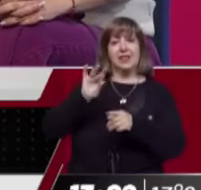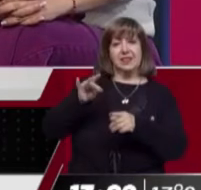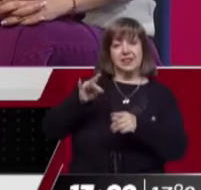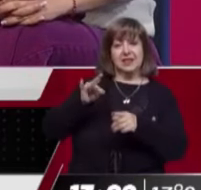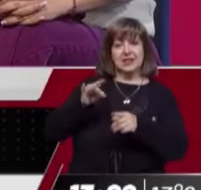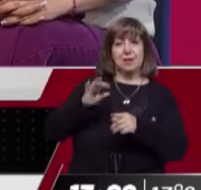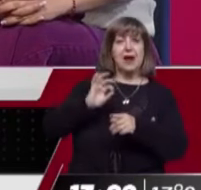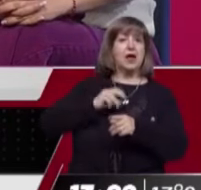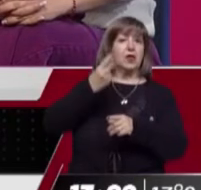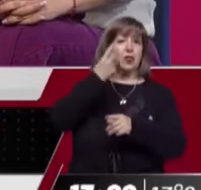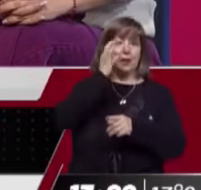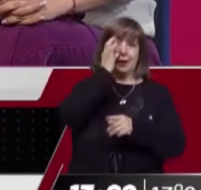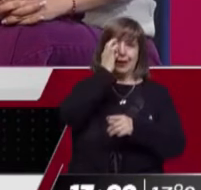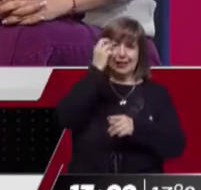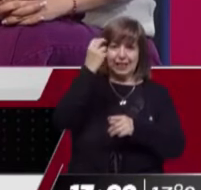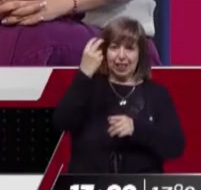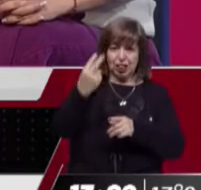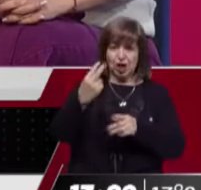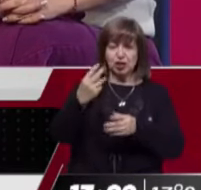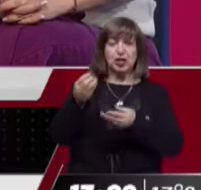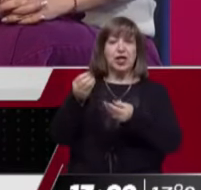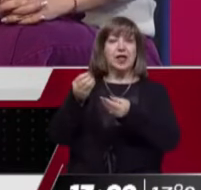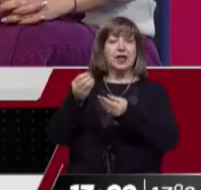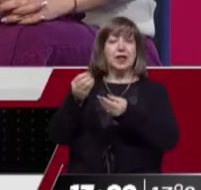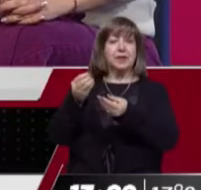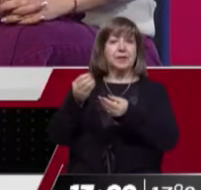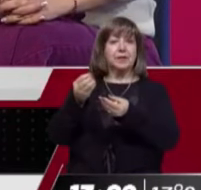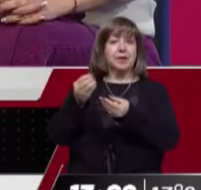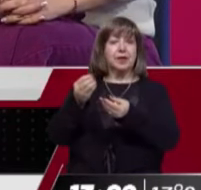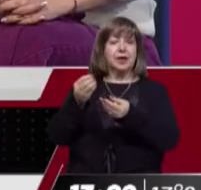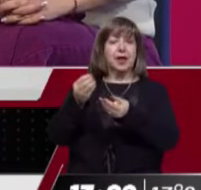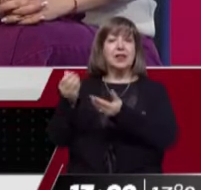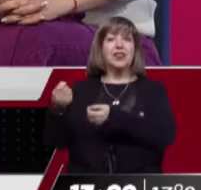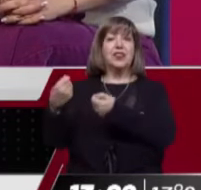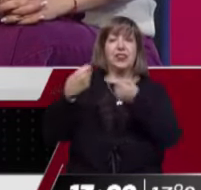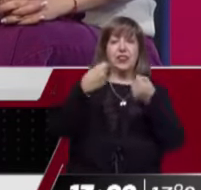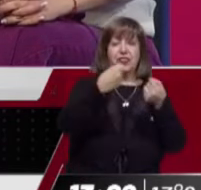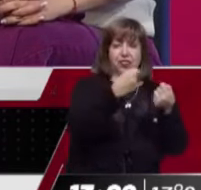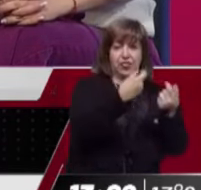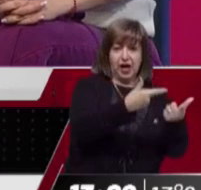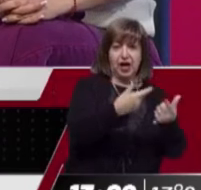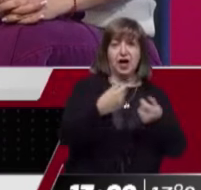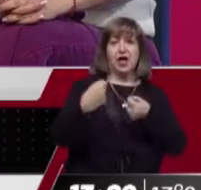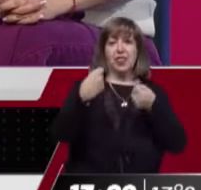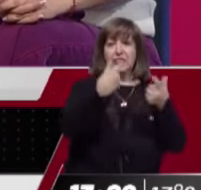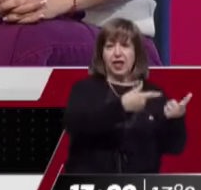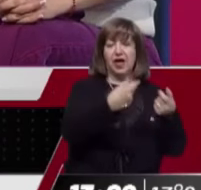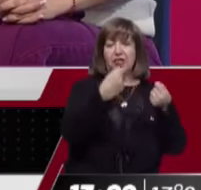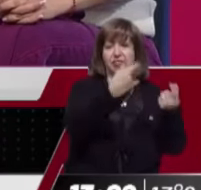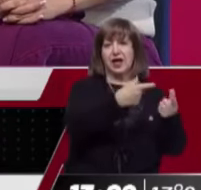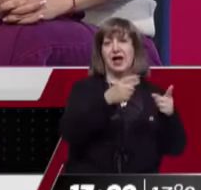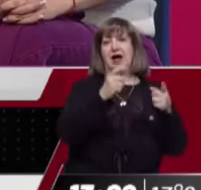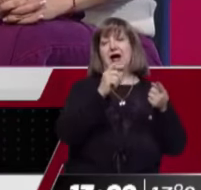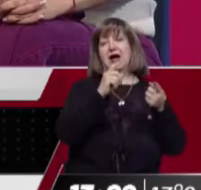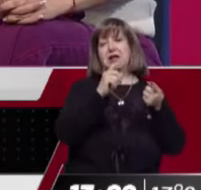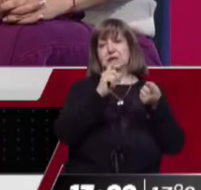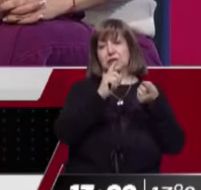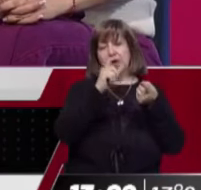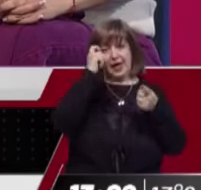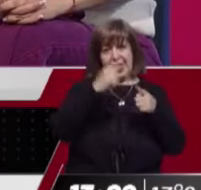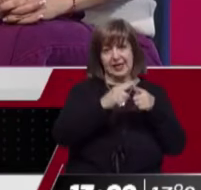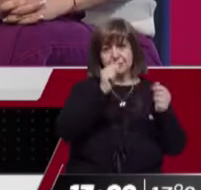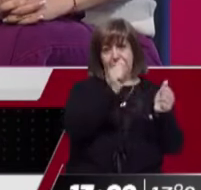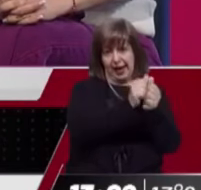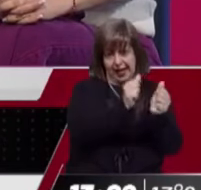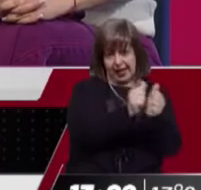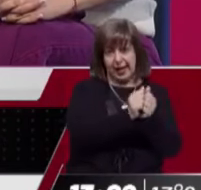22 transfirió determinados bienes hacia la señora Verónica Macías. Bien. La audiencia comenzará hoy a